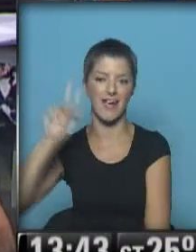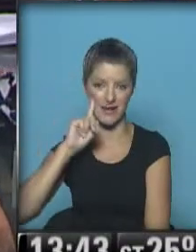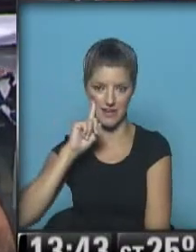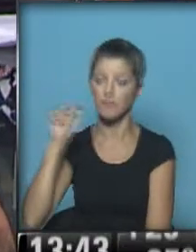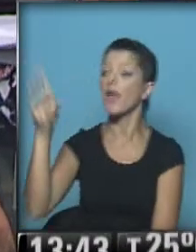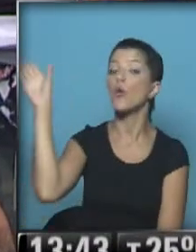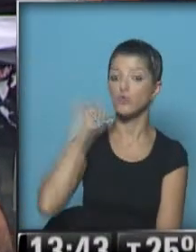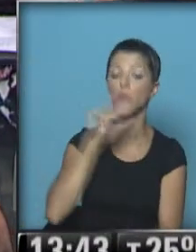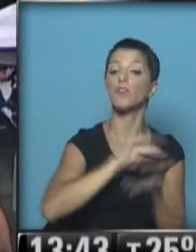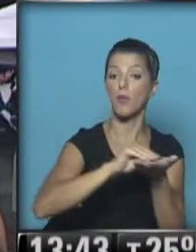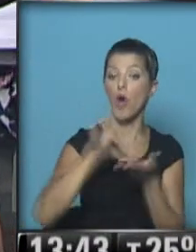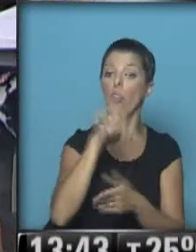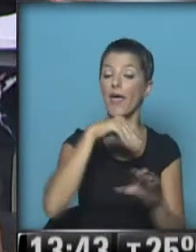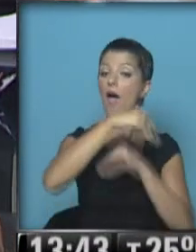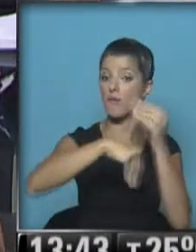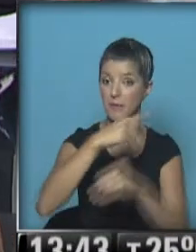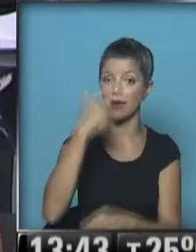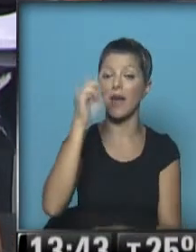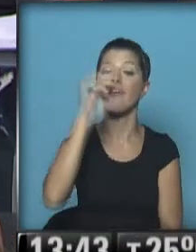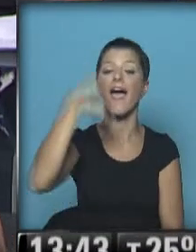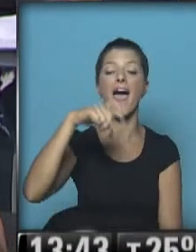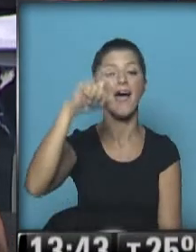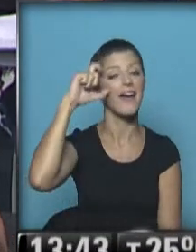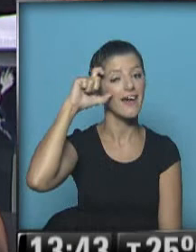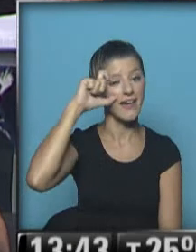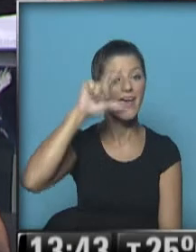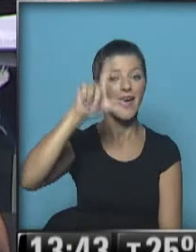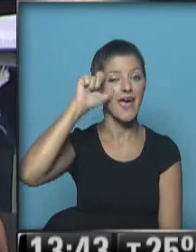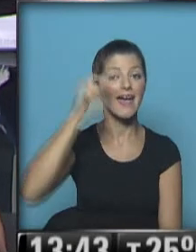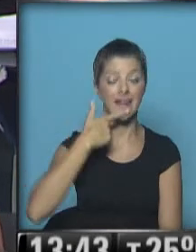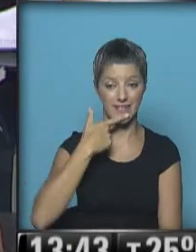Pablo Lanusse, el abogado de la familia de Ángeles Rawson,